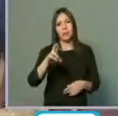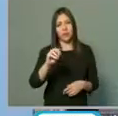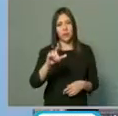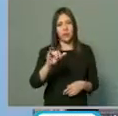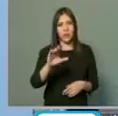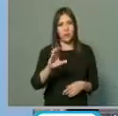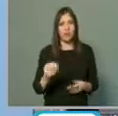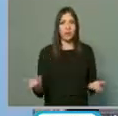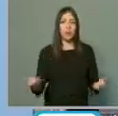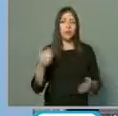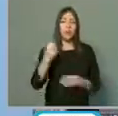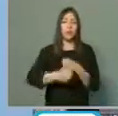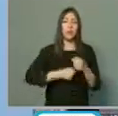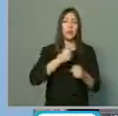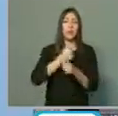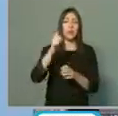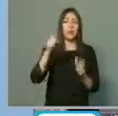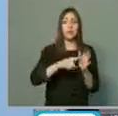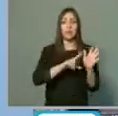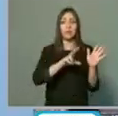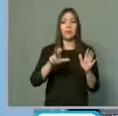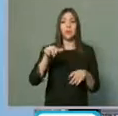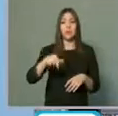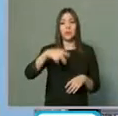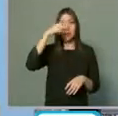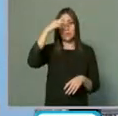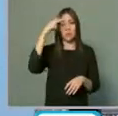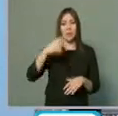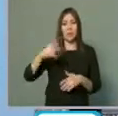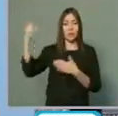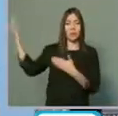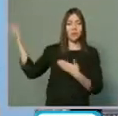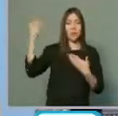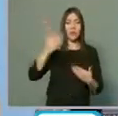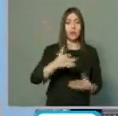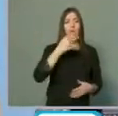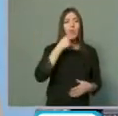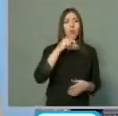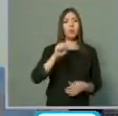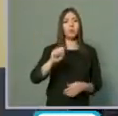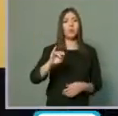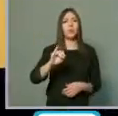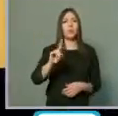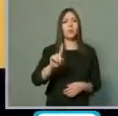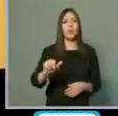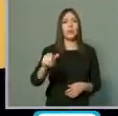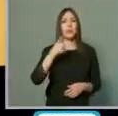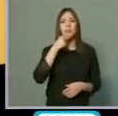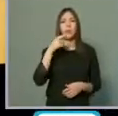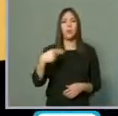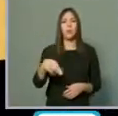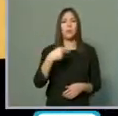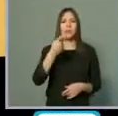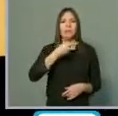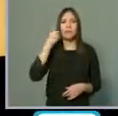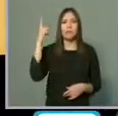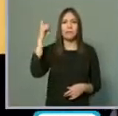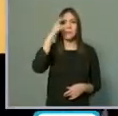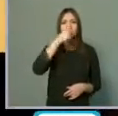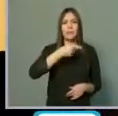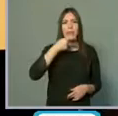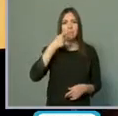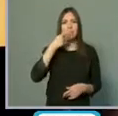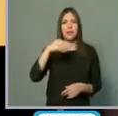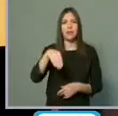pues en 1800 y tantos llegó a México un suizo que se llamaba, tenía un nombre impronunciable para los mexicanos,